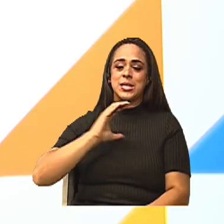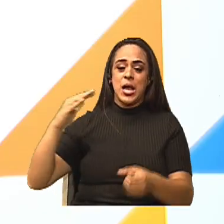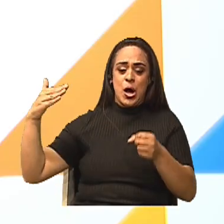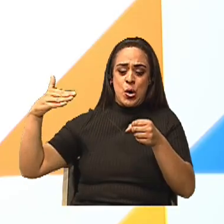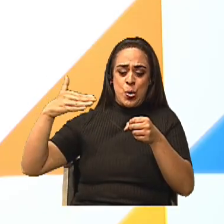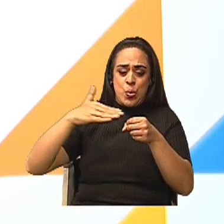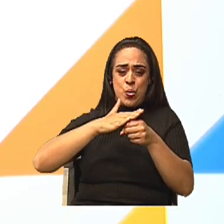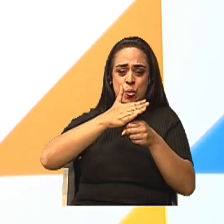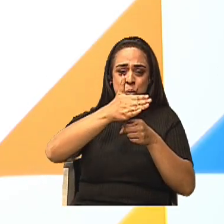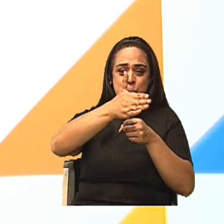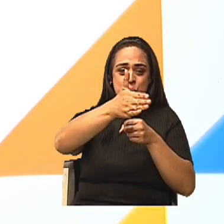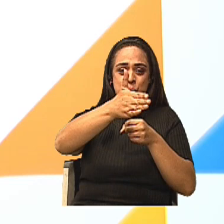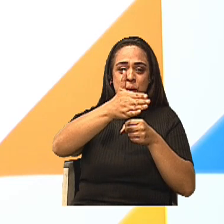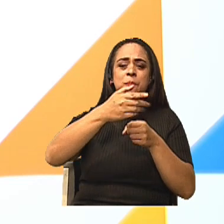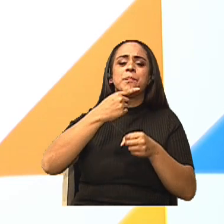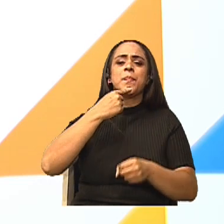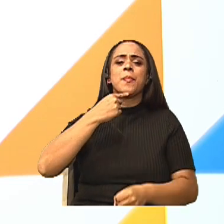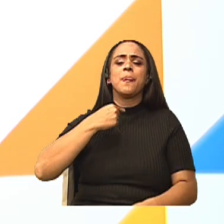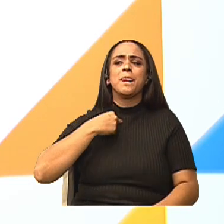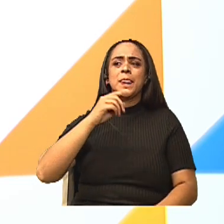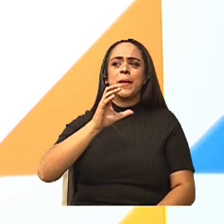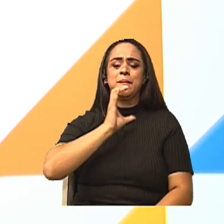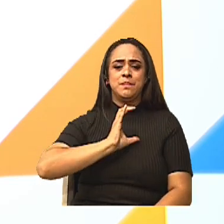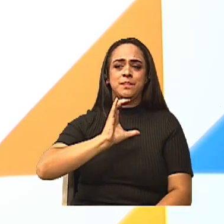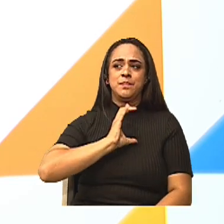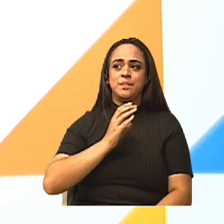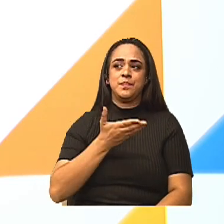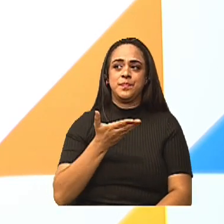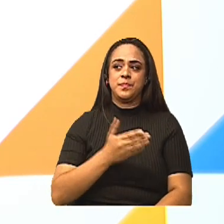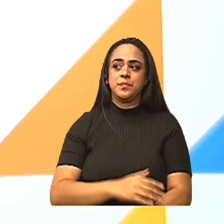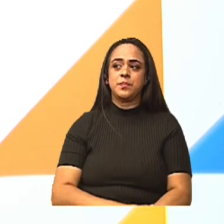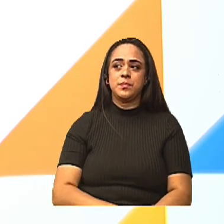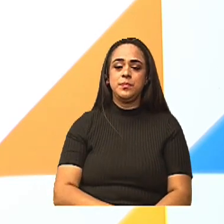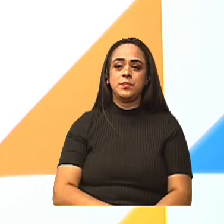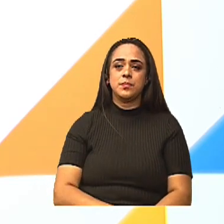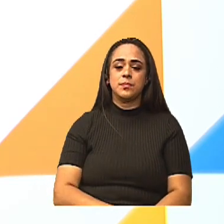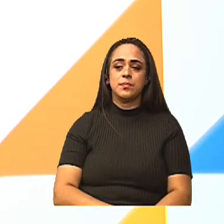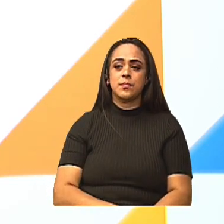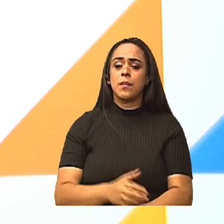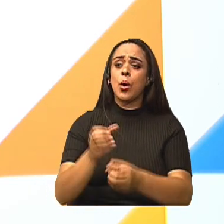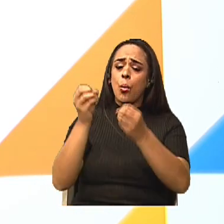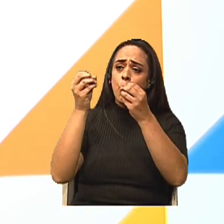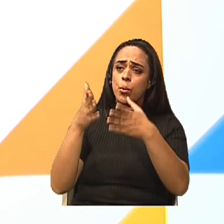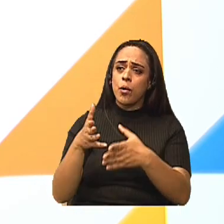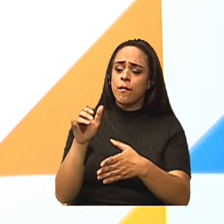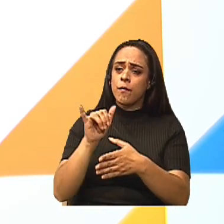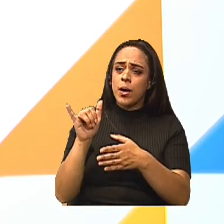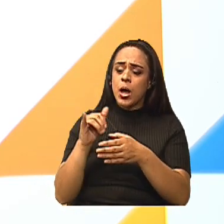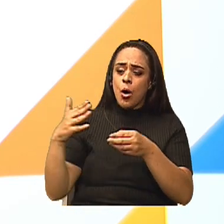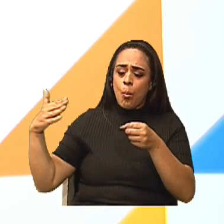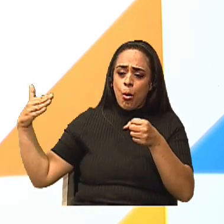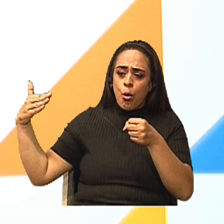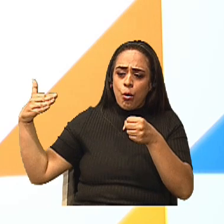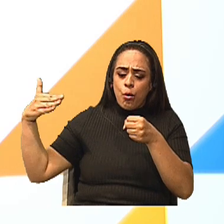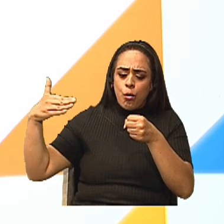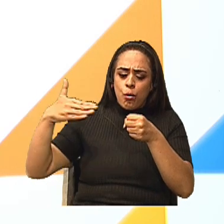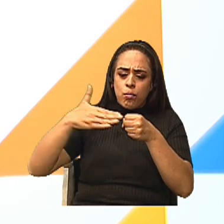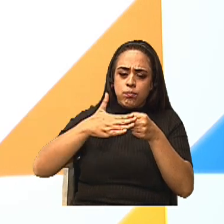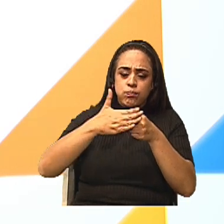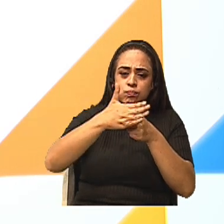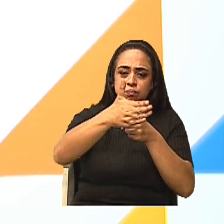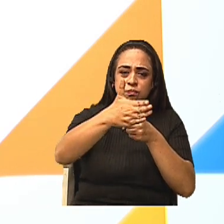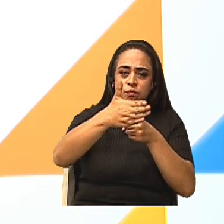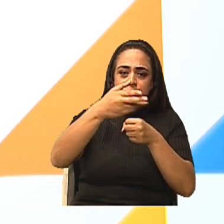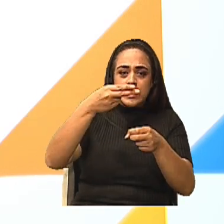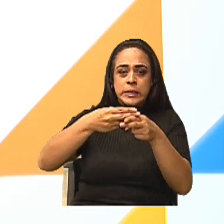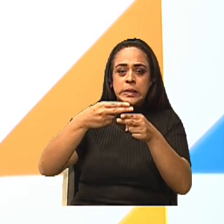lo tanto, ¿qué me dirían ustedes de esto allá en casa? Profe, como dispersa la luz, entonces sería un